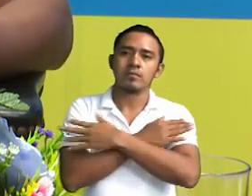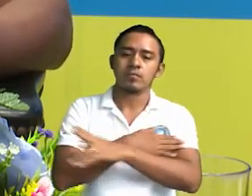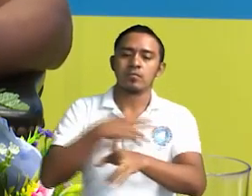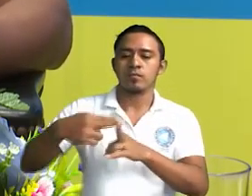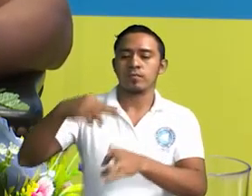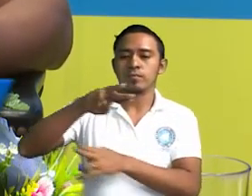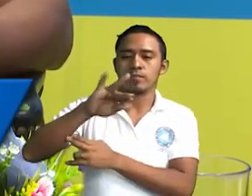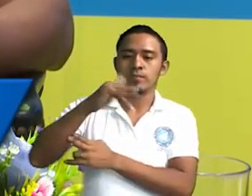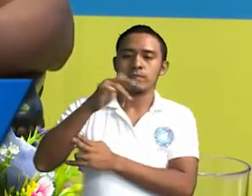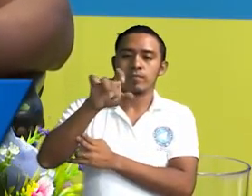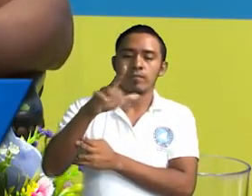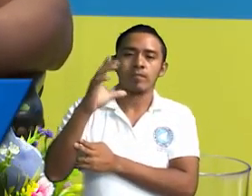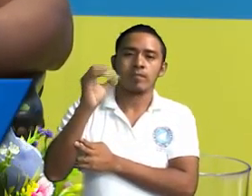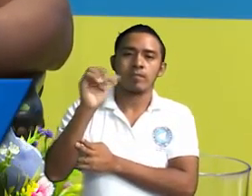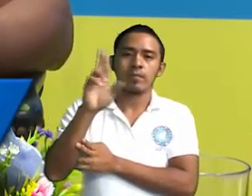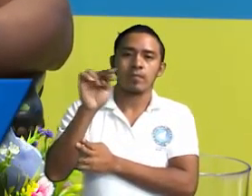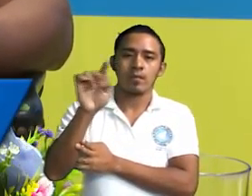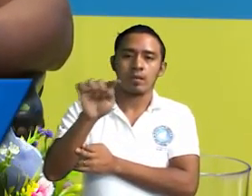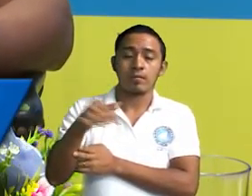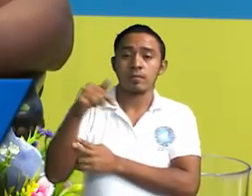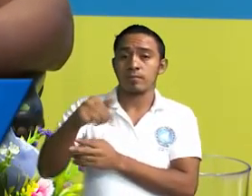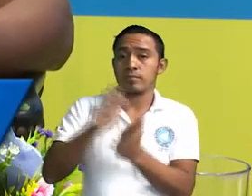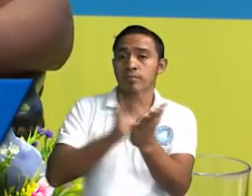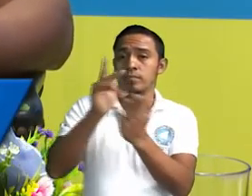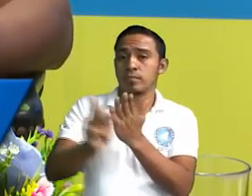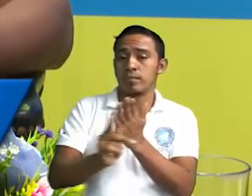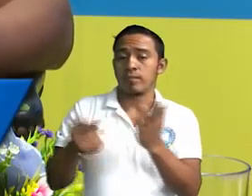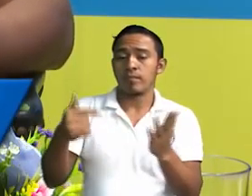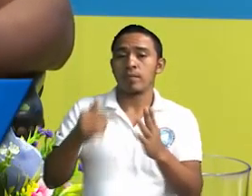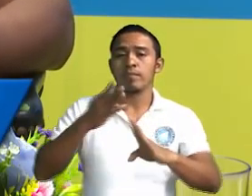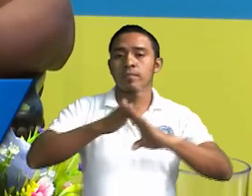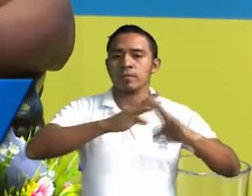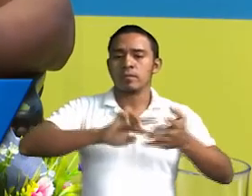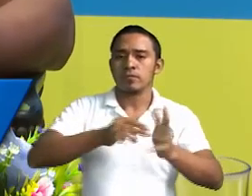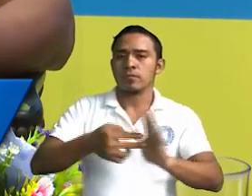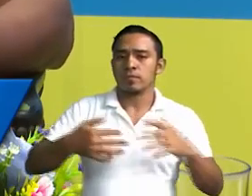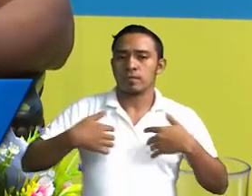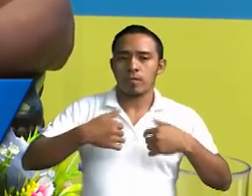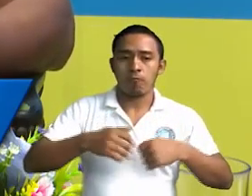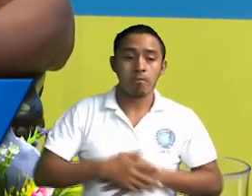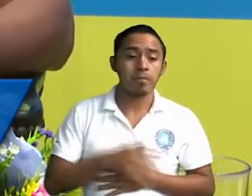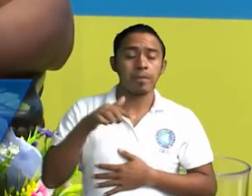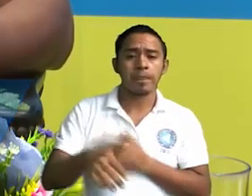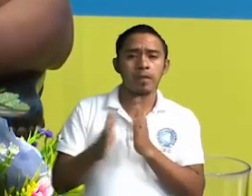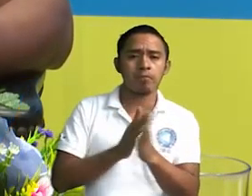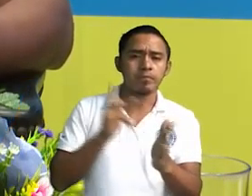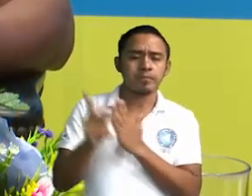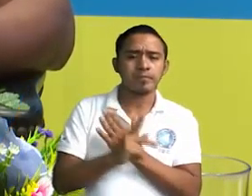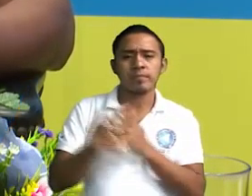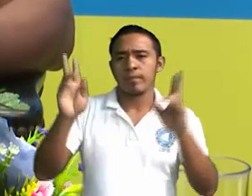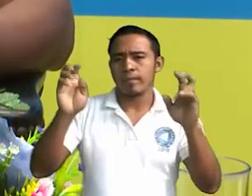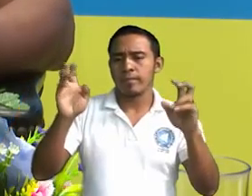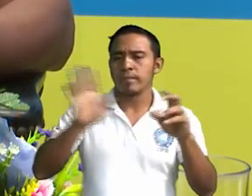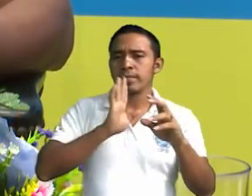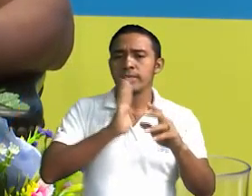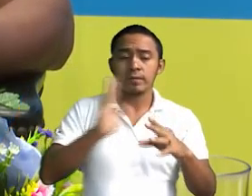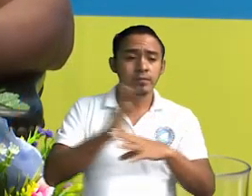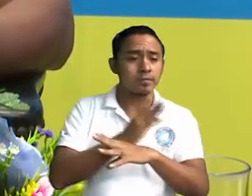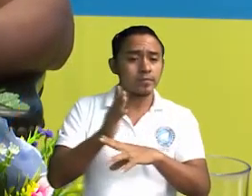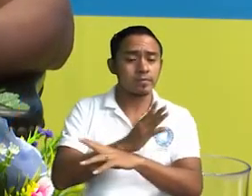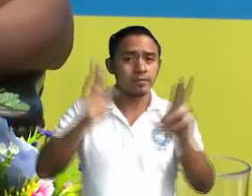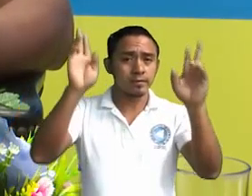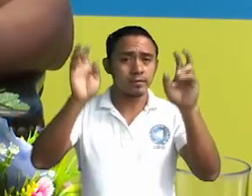mena y les doy la bienvenida a un programa más de prevenir esa luz un programa donde estamos conversando sobre los diferentes padecimientos que afectan a